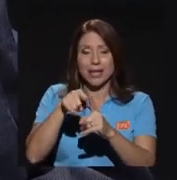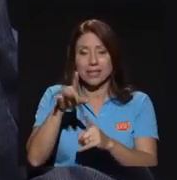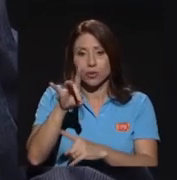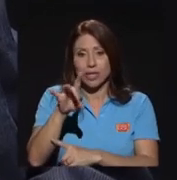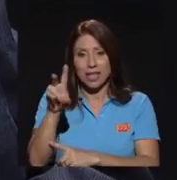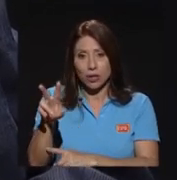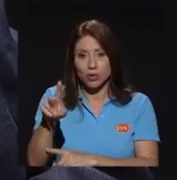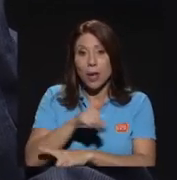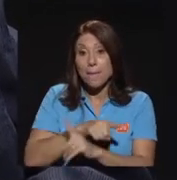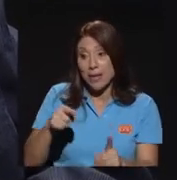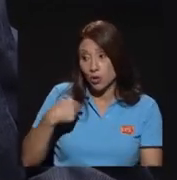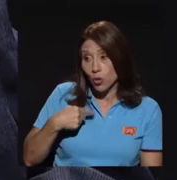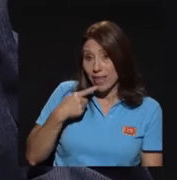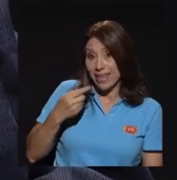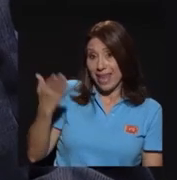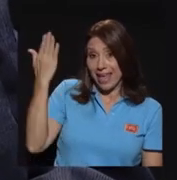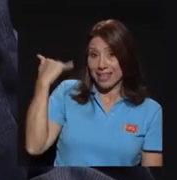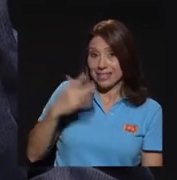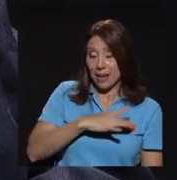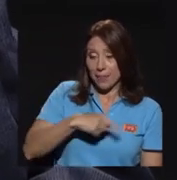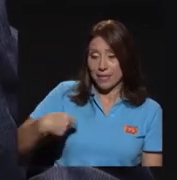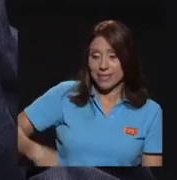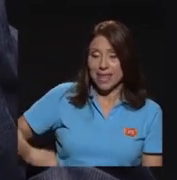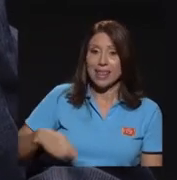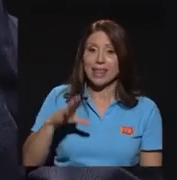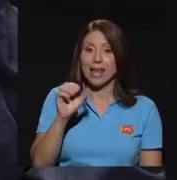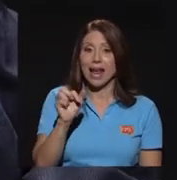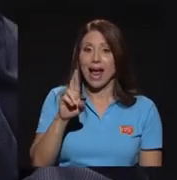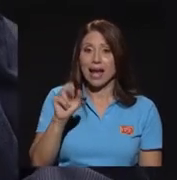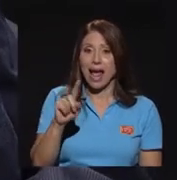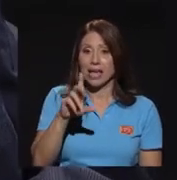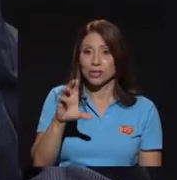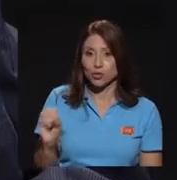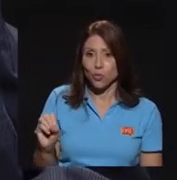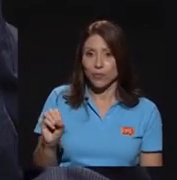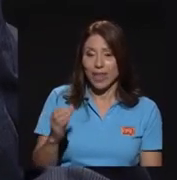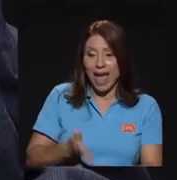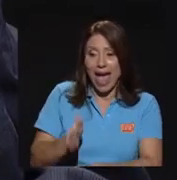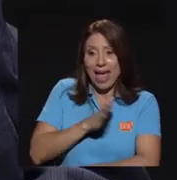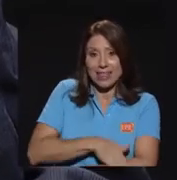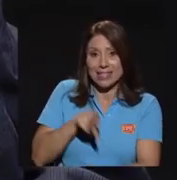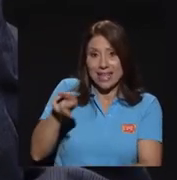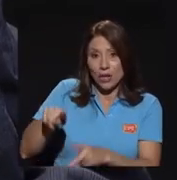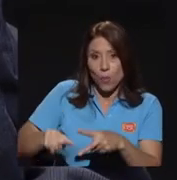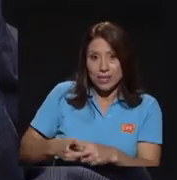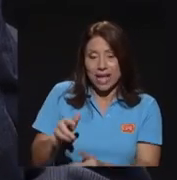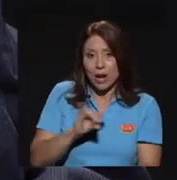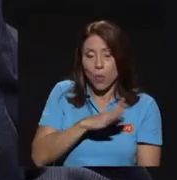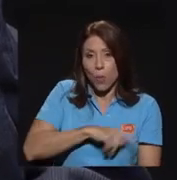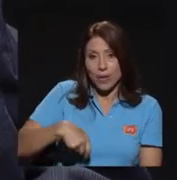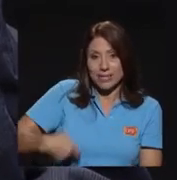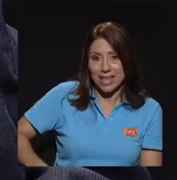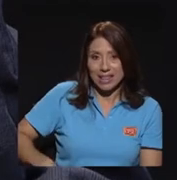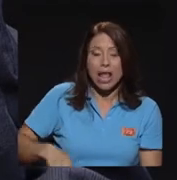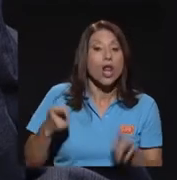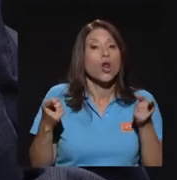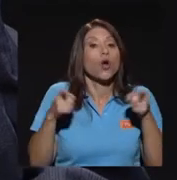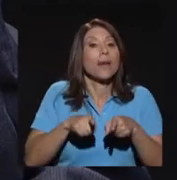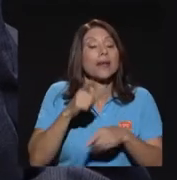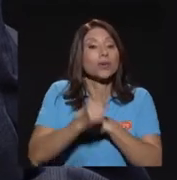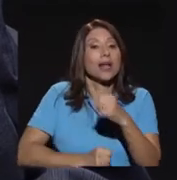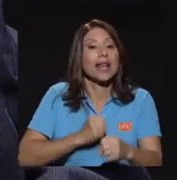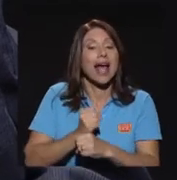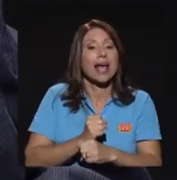dije al presidente de carazo el antes de que el comenzar de presidente lo que pasó en el 78 82